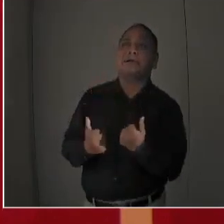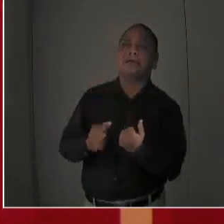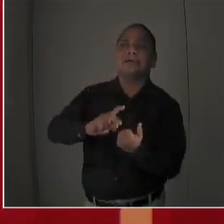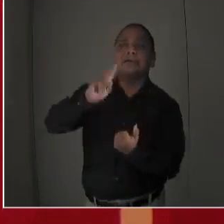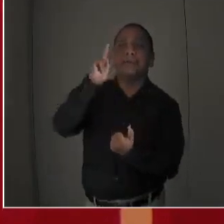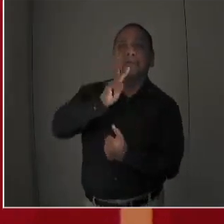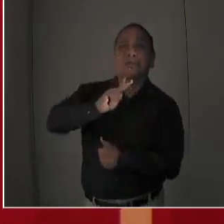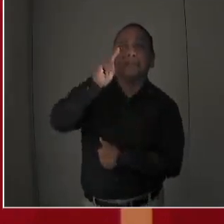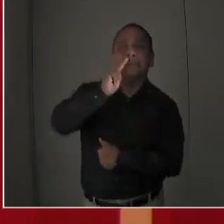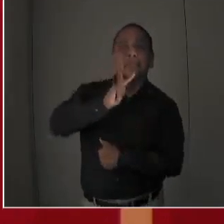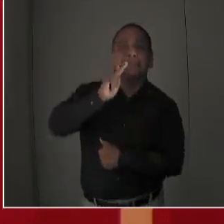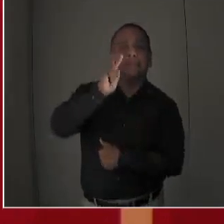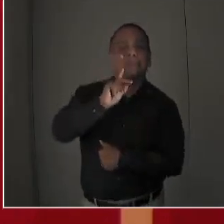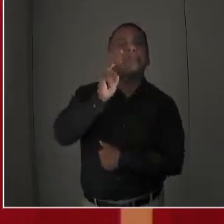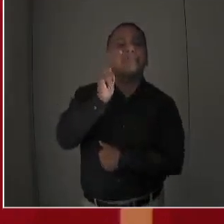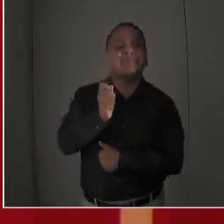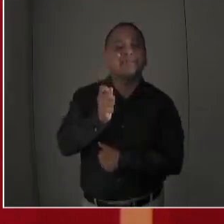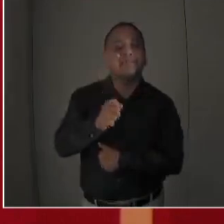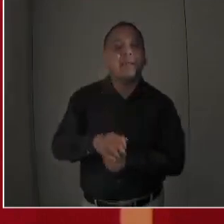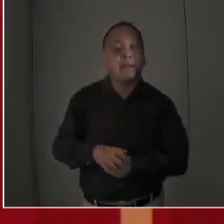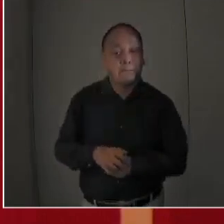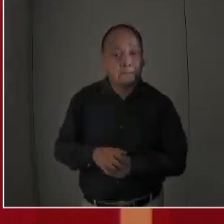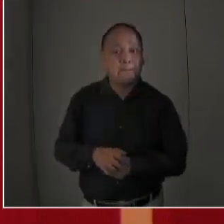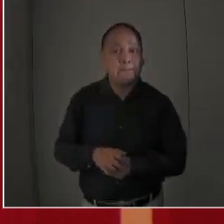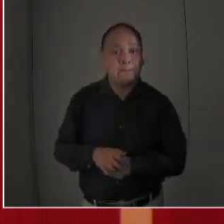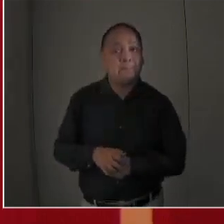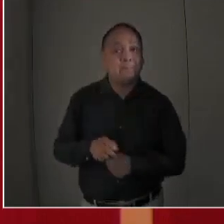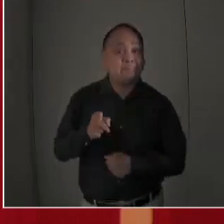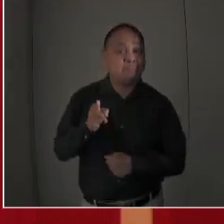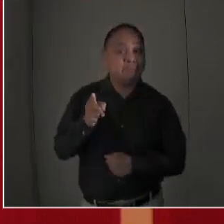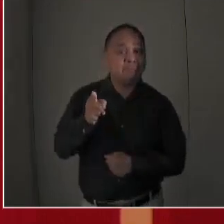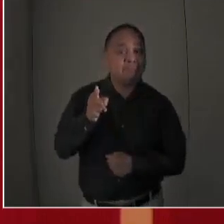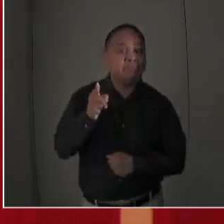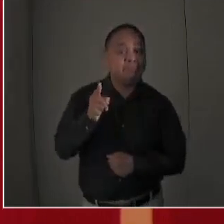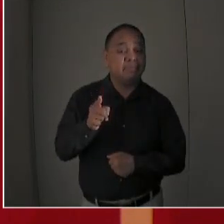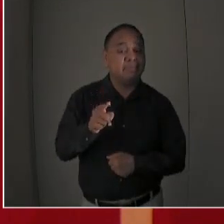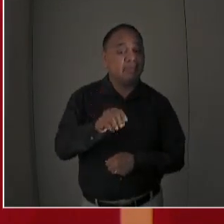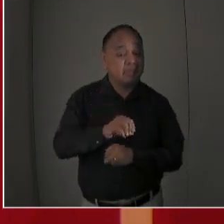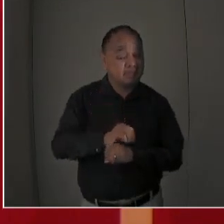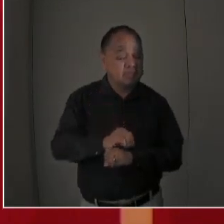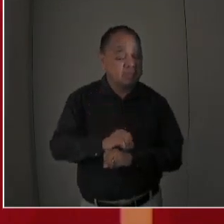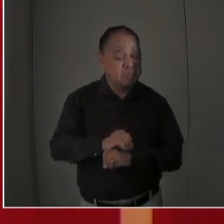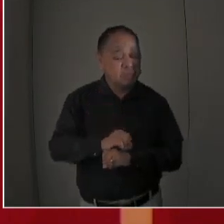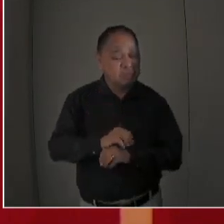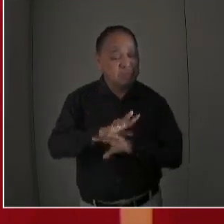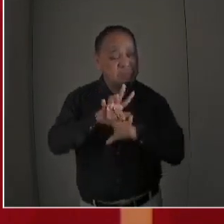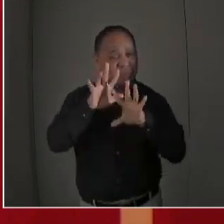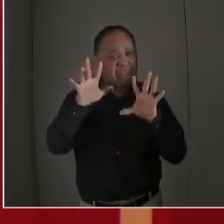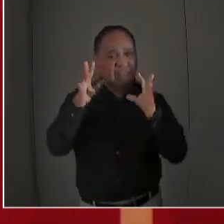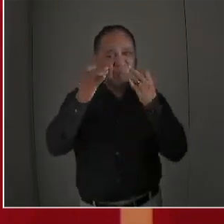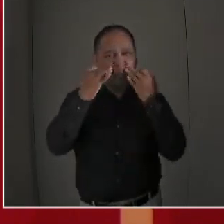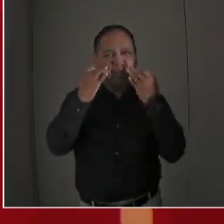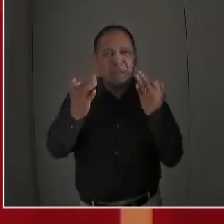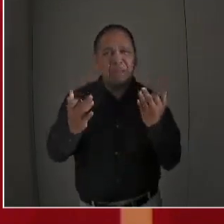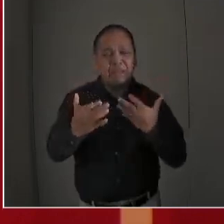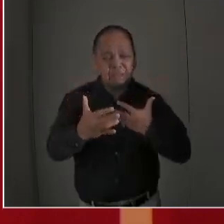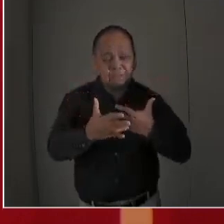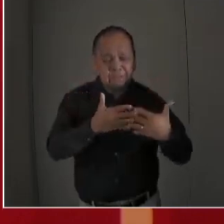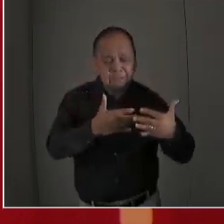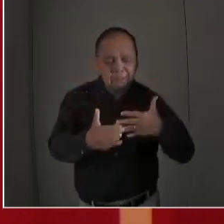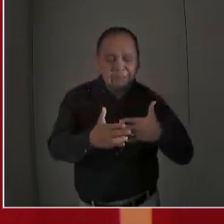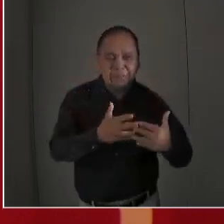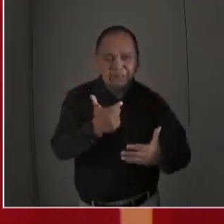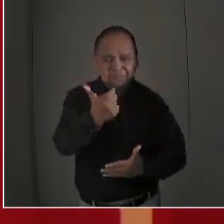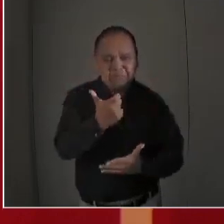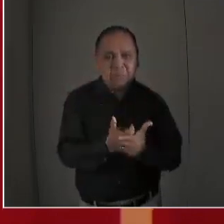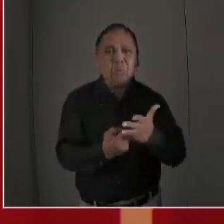probamos que claro que es posible un nuevo modelo económico, que